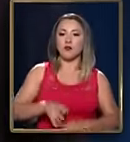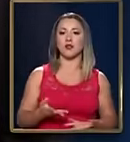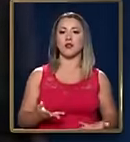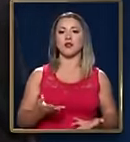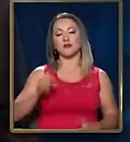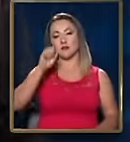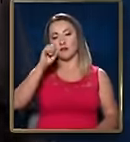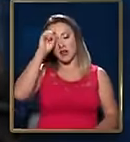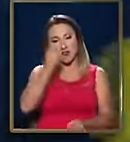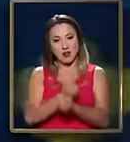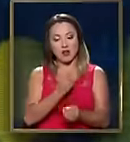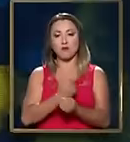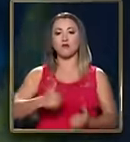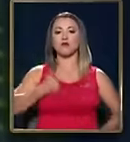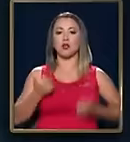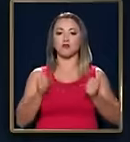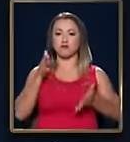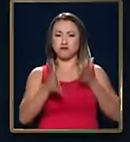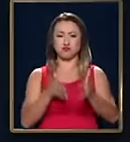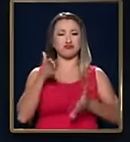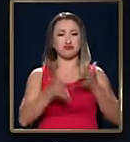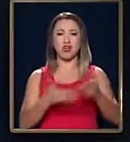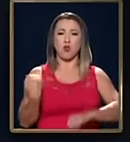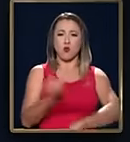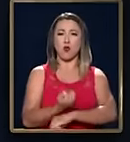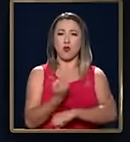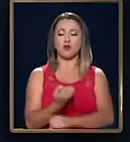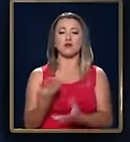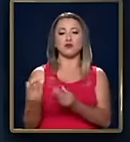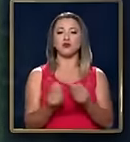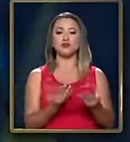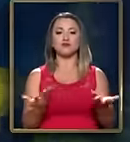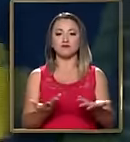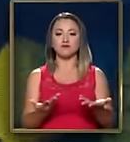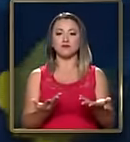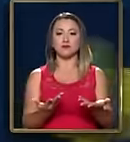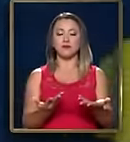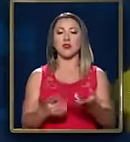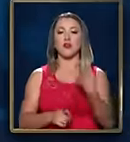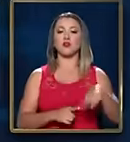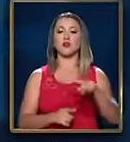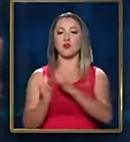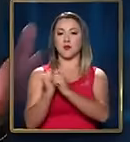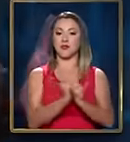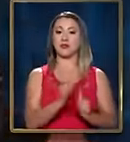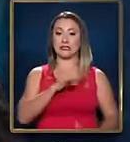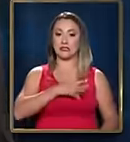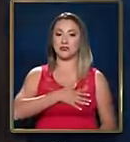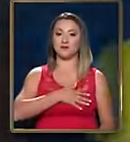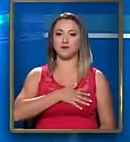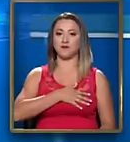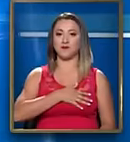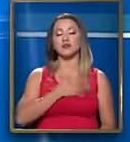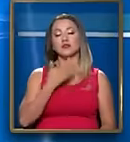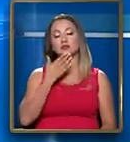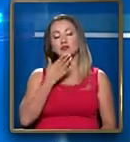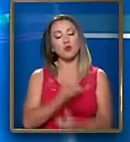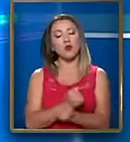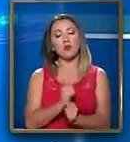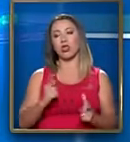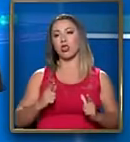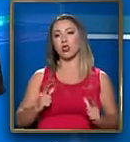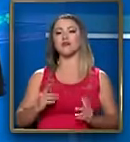voluntarios, carabineros, que no han cesado en poder ayudar a nuestros compatriotas. Y por lo tanto, nosotros tampoco podemos descansar